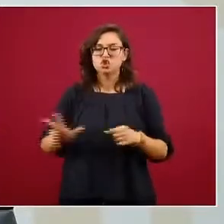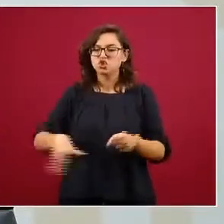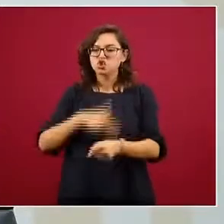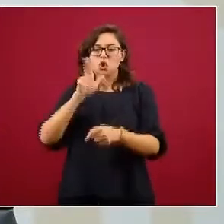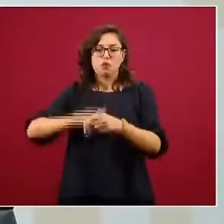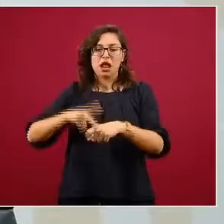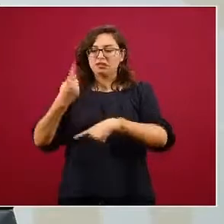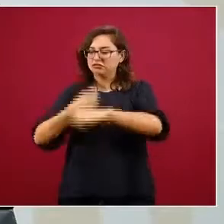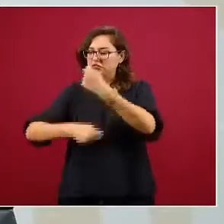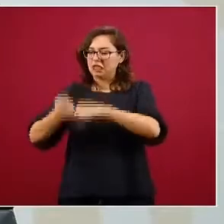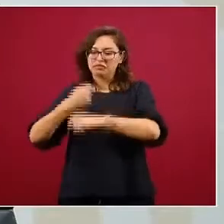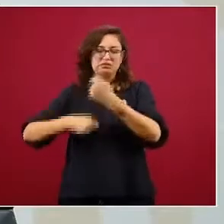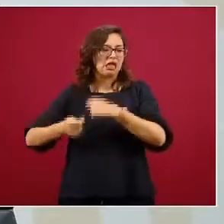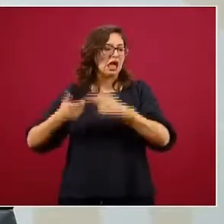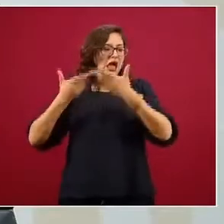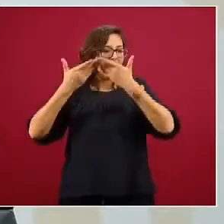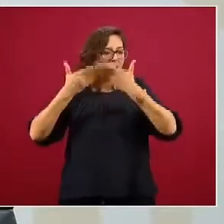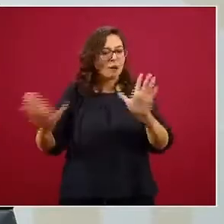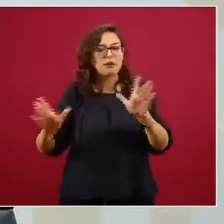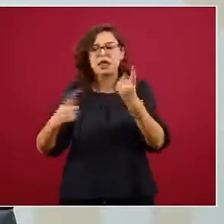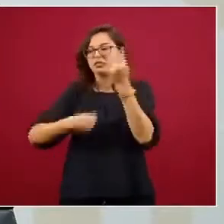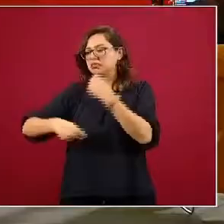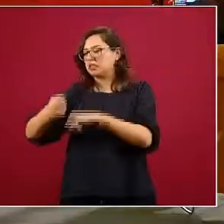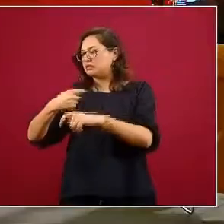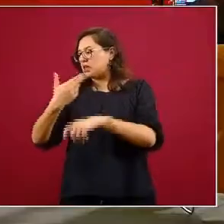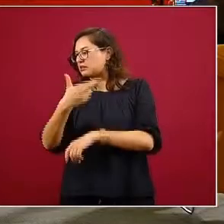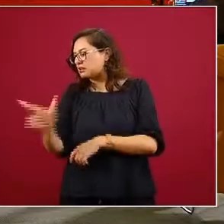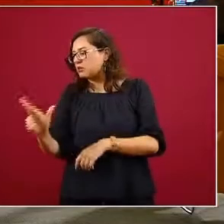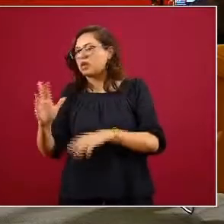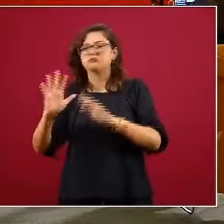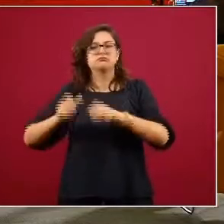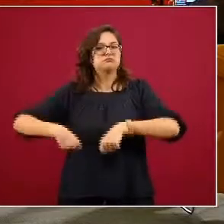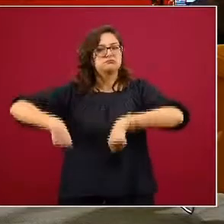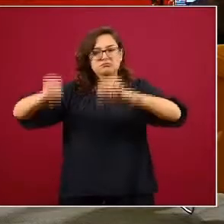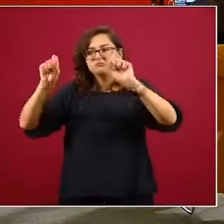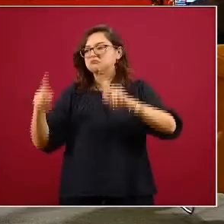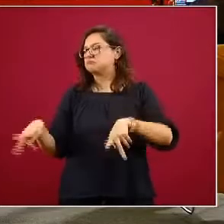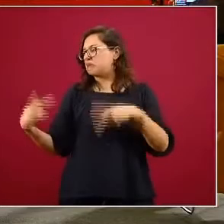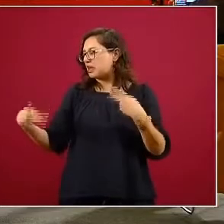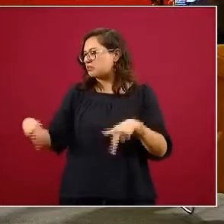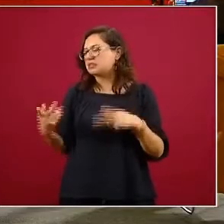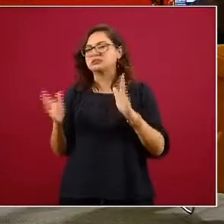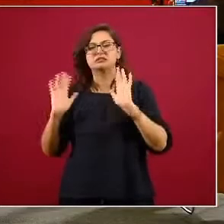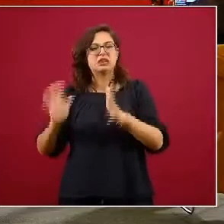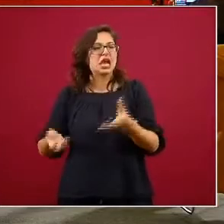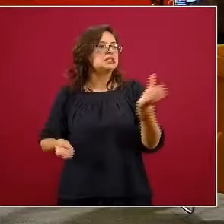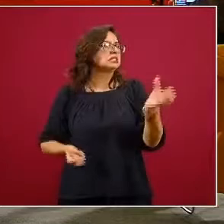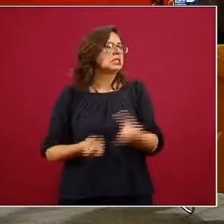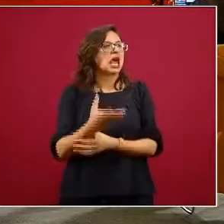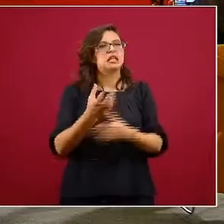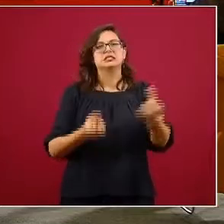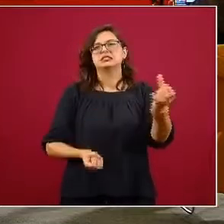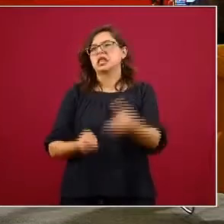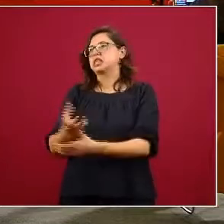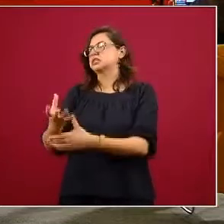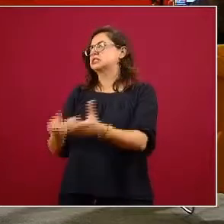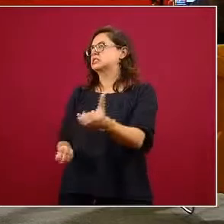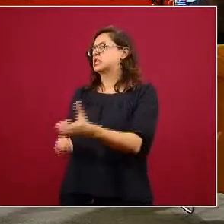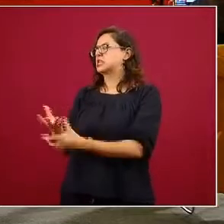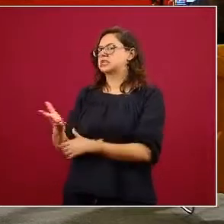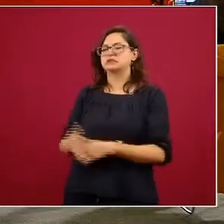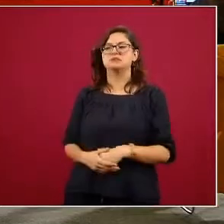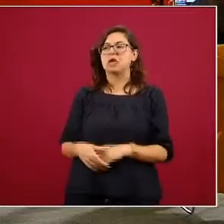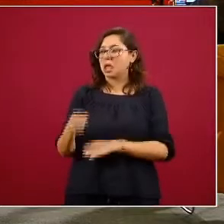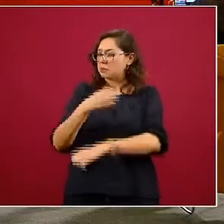una tienda de abarrotes, ábrala, tiene un restaurante, ábralo, vende un producto, salga a venderlo, tiene